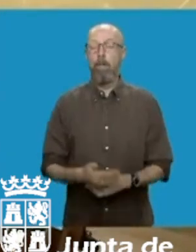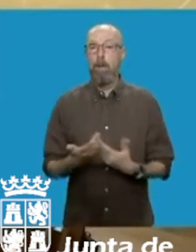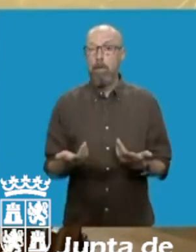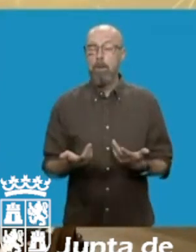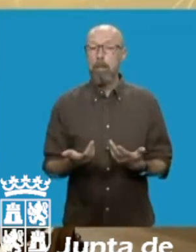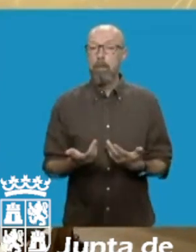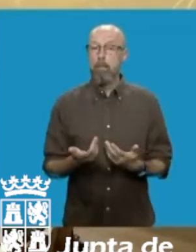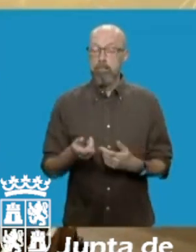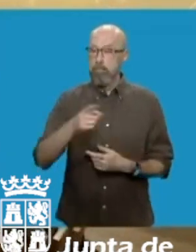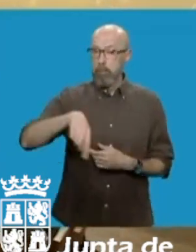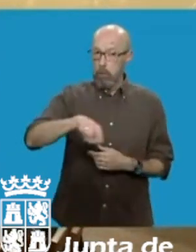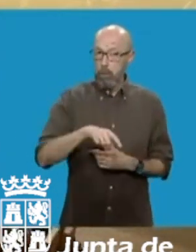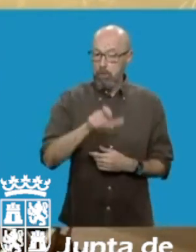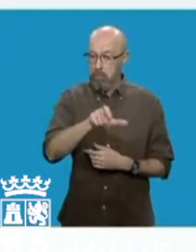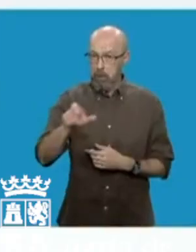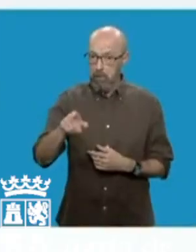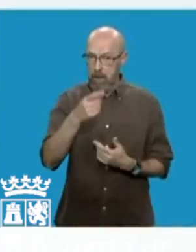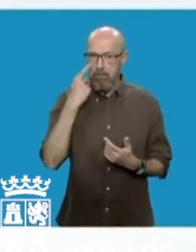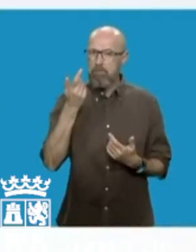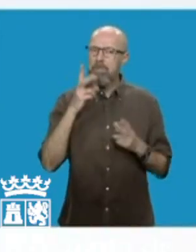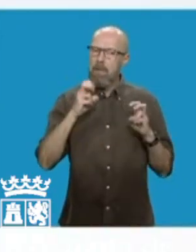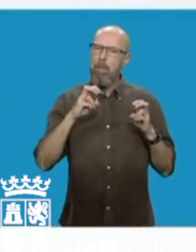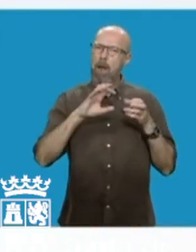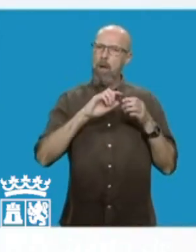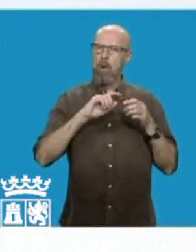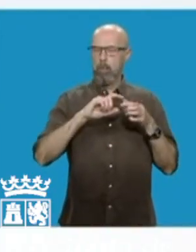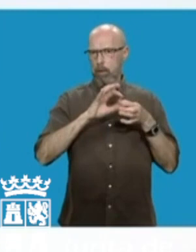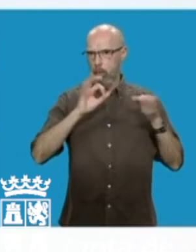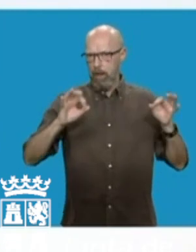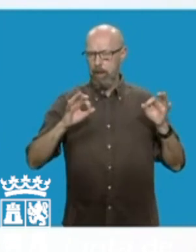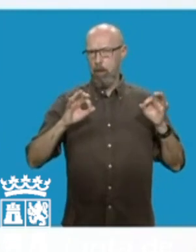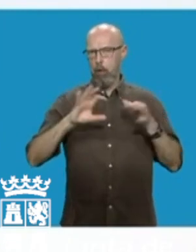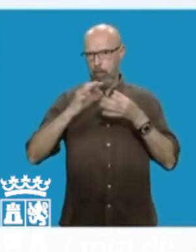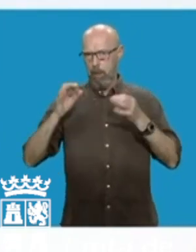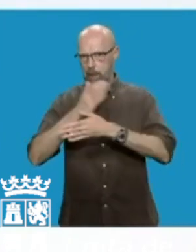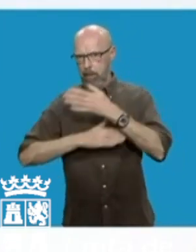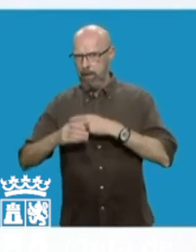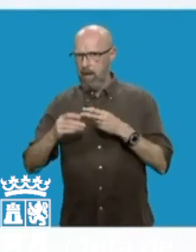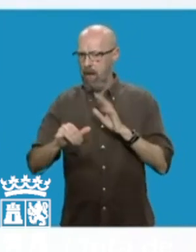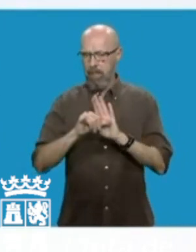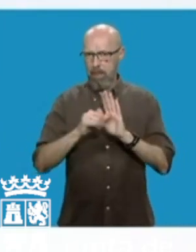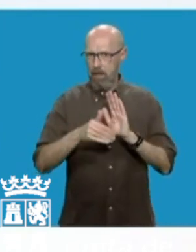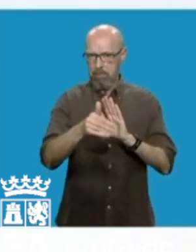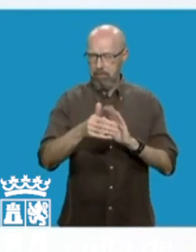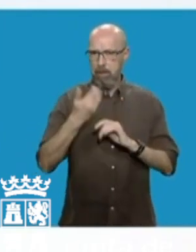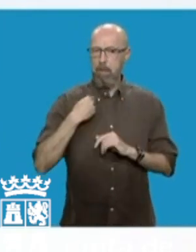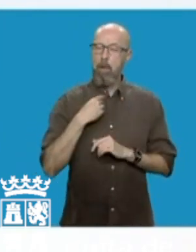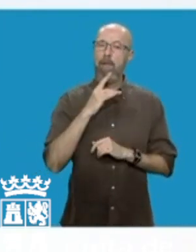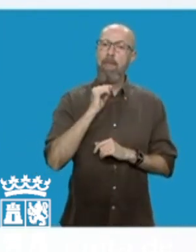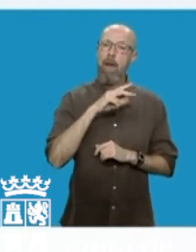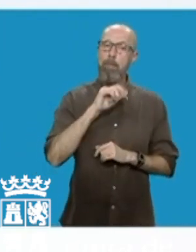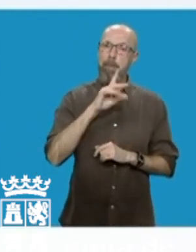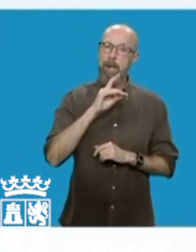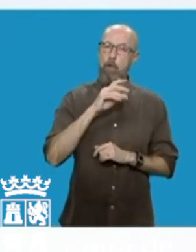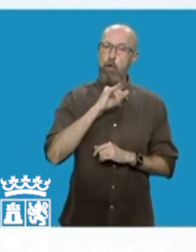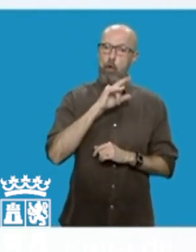Para muchos de vosotros, los Juegos Olímpicos y los Juegos Paralímpicos están muy cerca. David Llorente, nuestro premio al mejor deportista